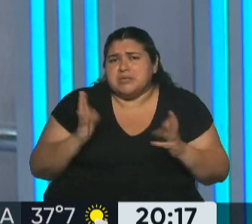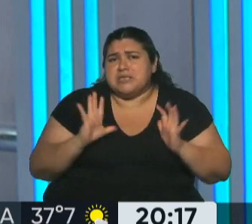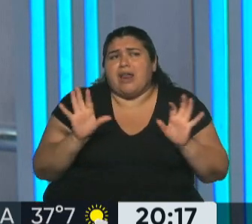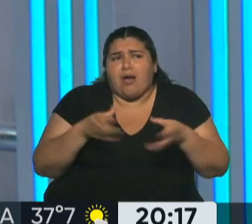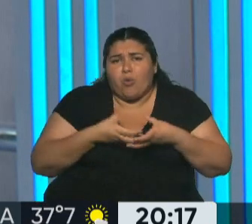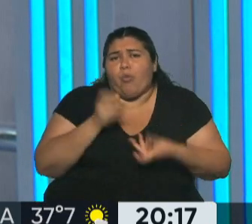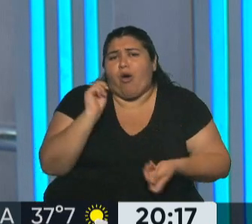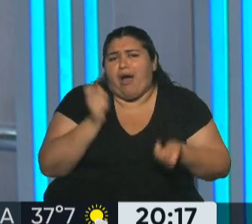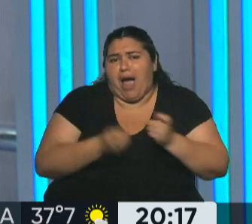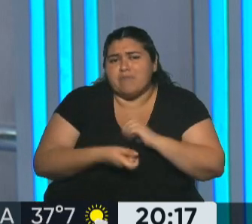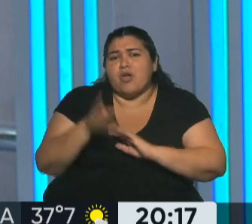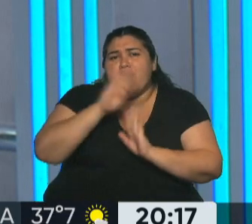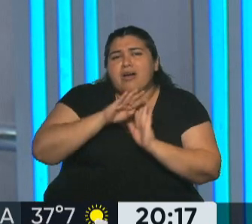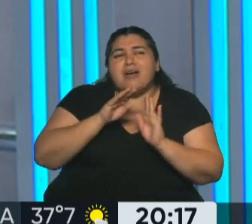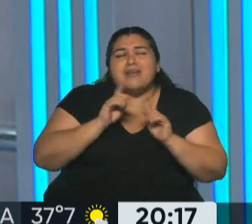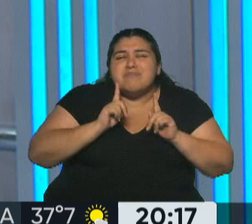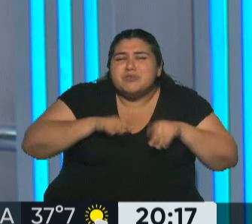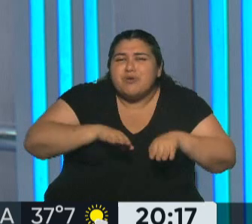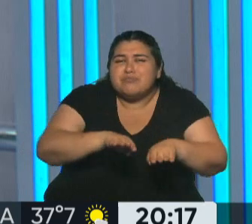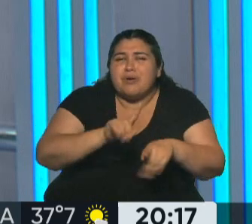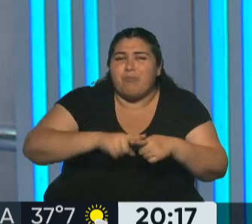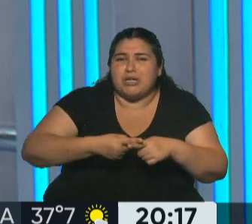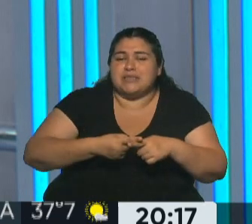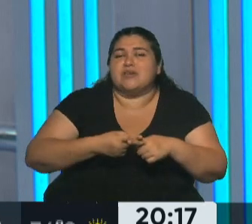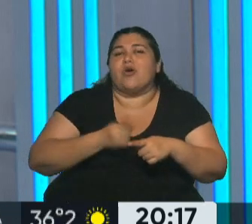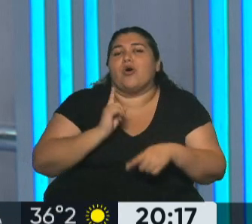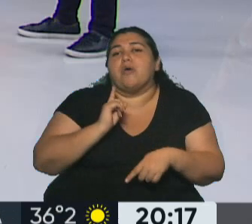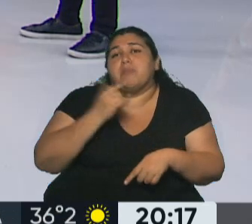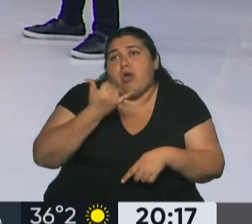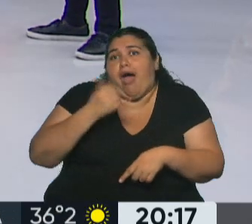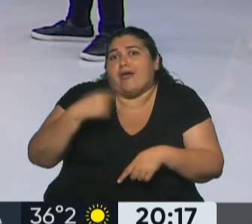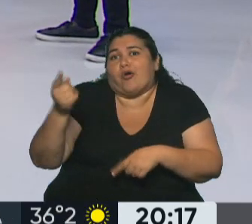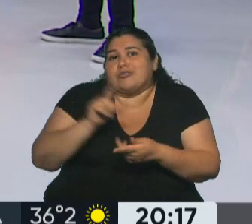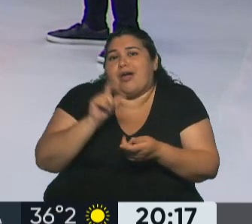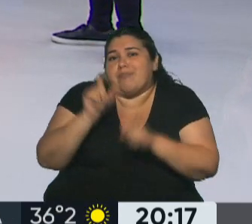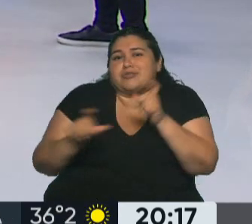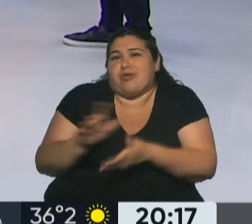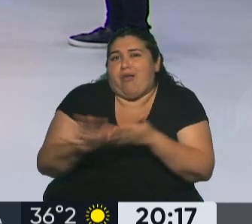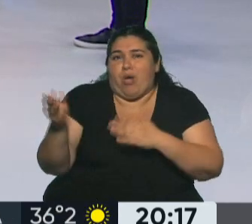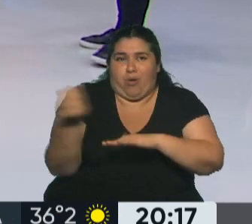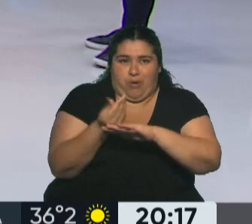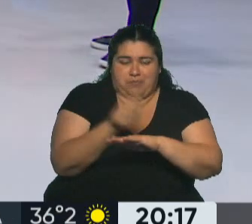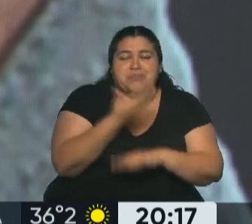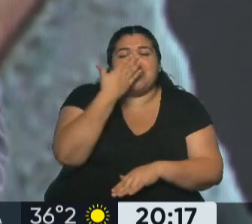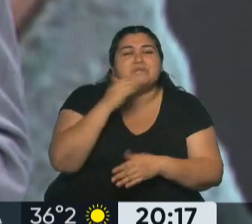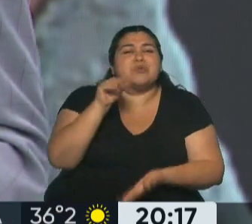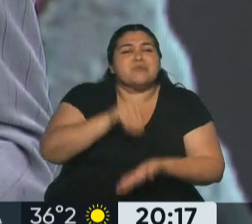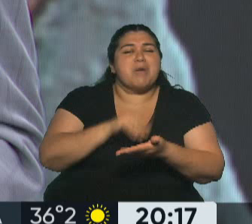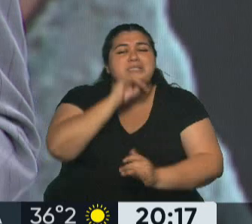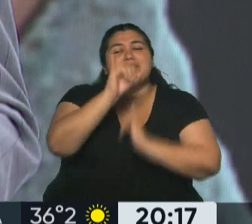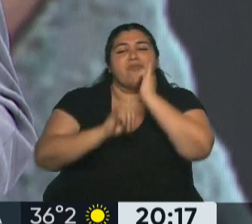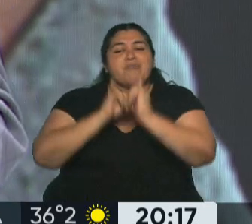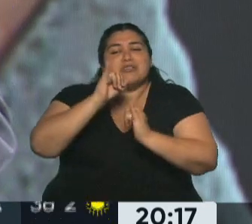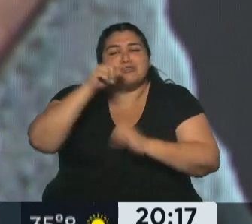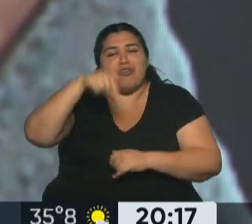no cambien la línea política si los referentes son otros no bien en minutos prometemos Juan Carlos todo sobre la final de esta